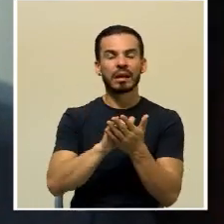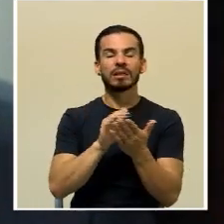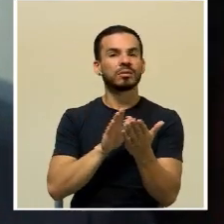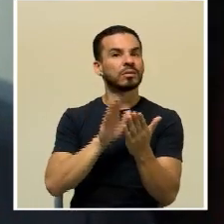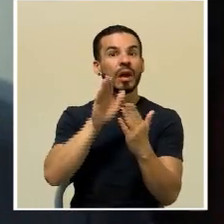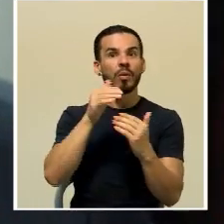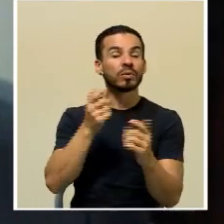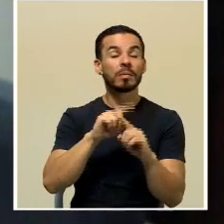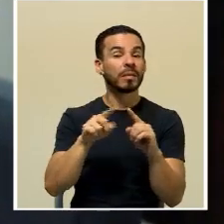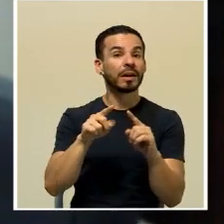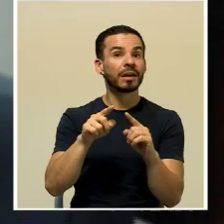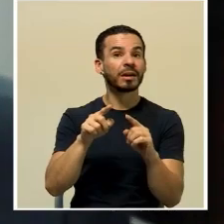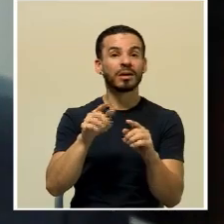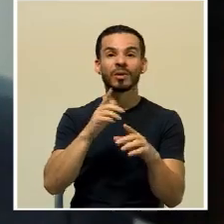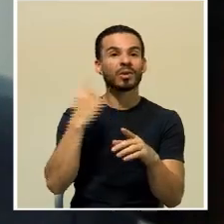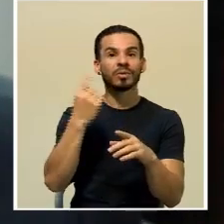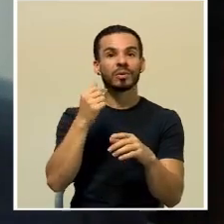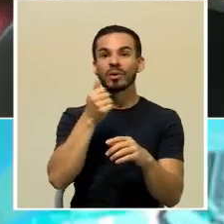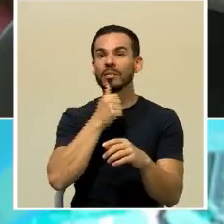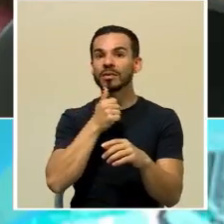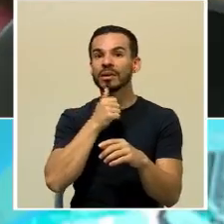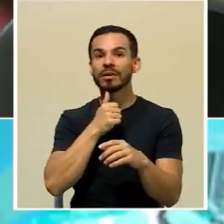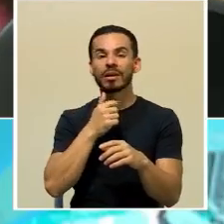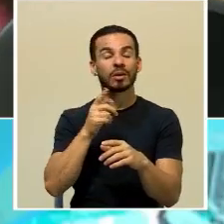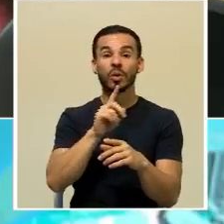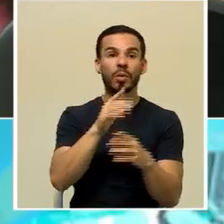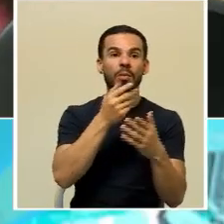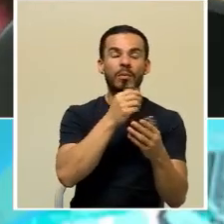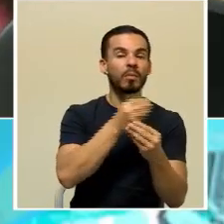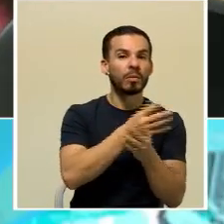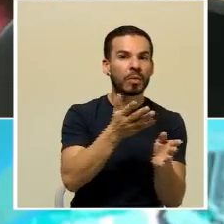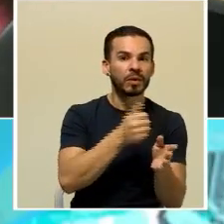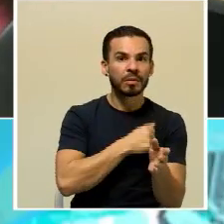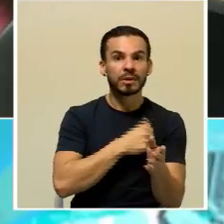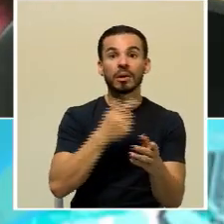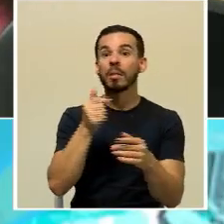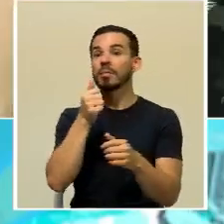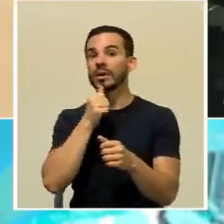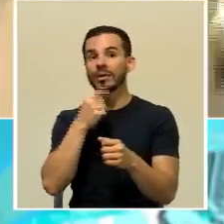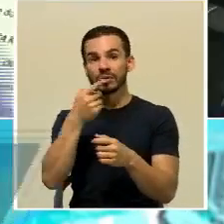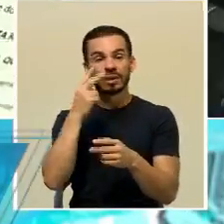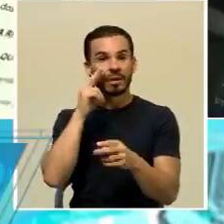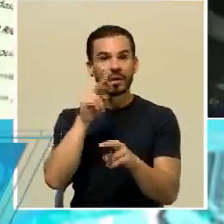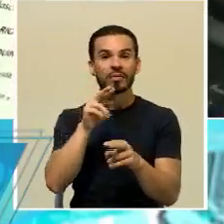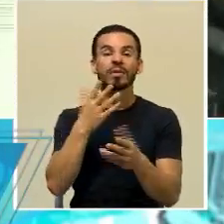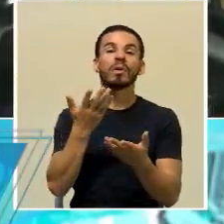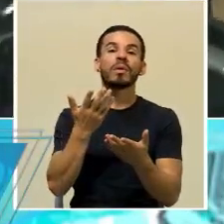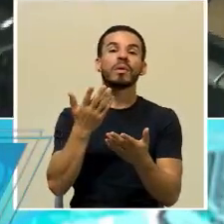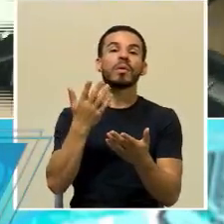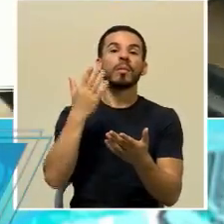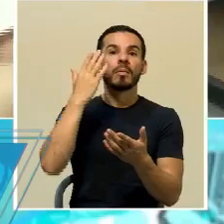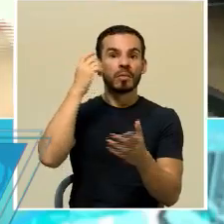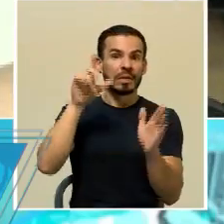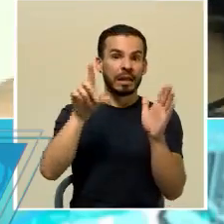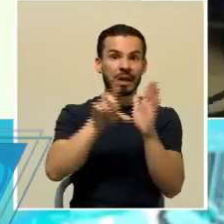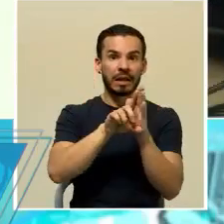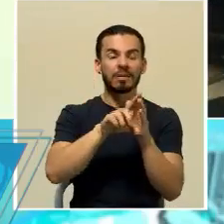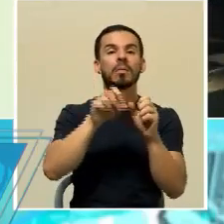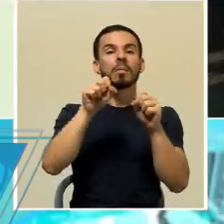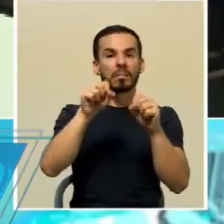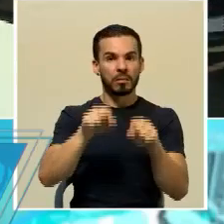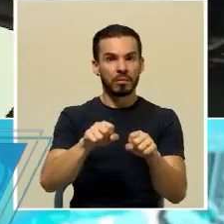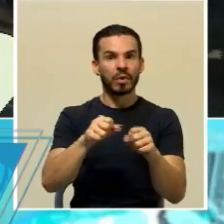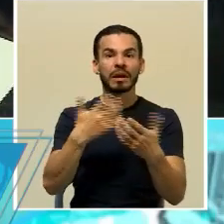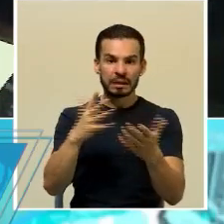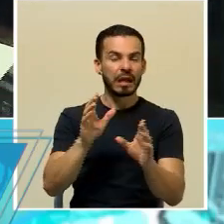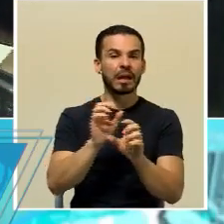abusivo. Pero no hablemos solo del sector privado, del público, también el privado, y usted ya vio que por ley sí se